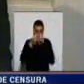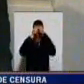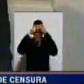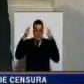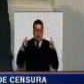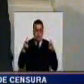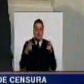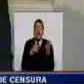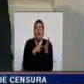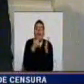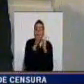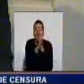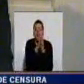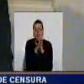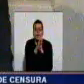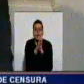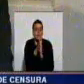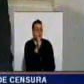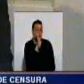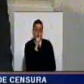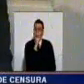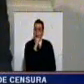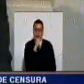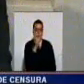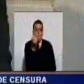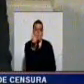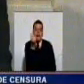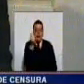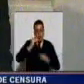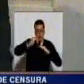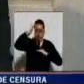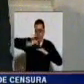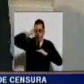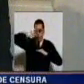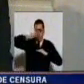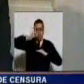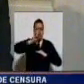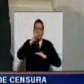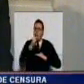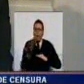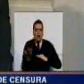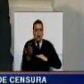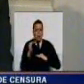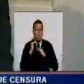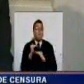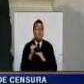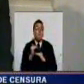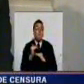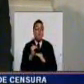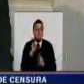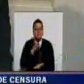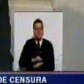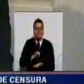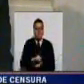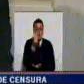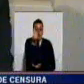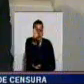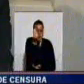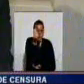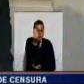introdujeron mecanismos que limitan la formación dinámica del precio. Además que se impidió que el precio se formara por la